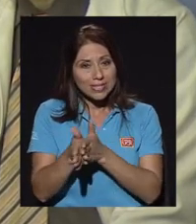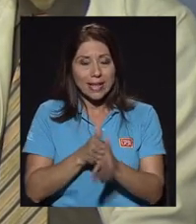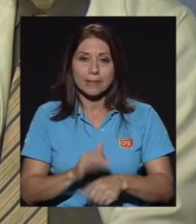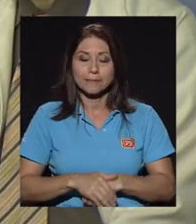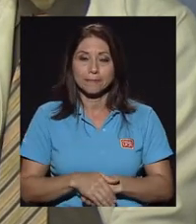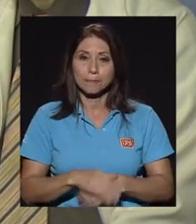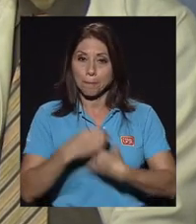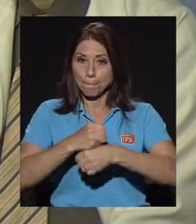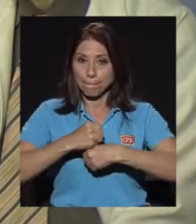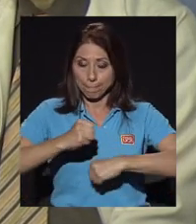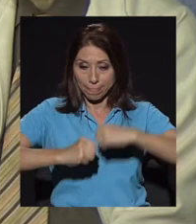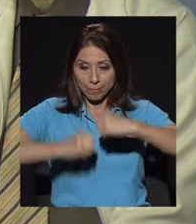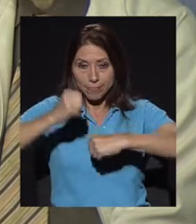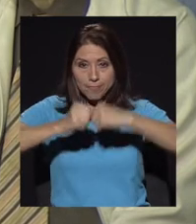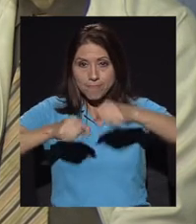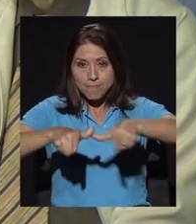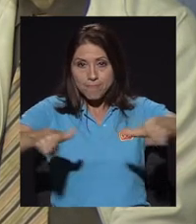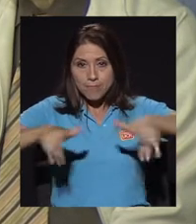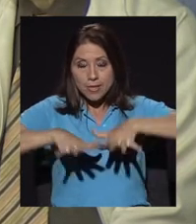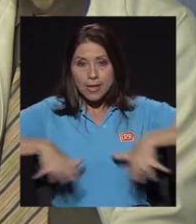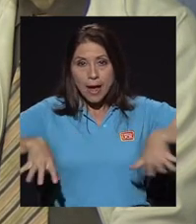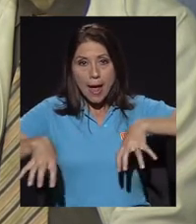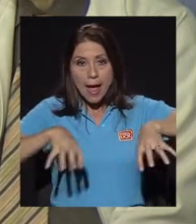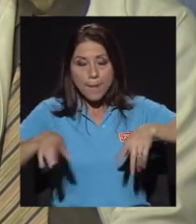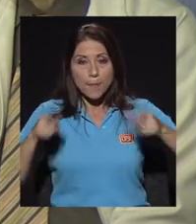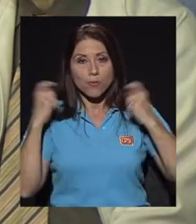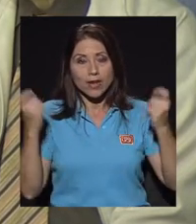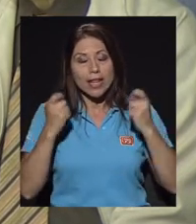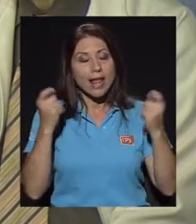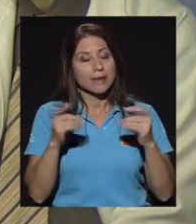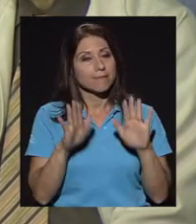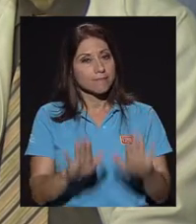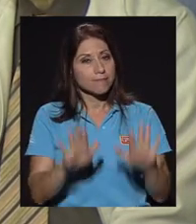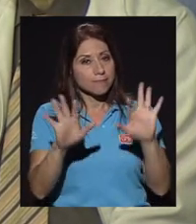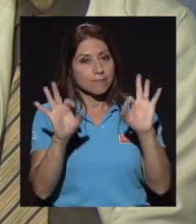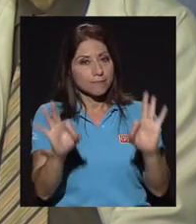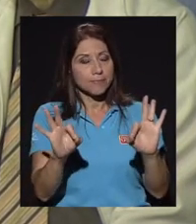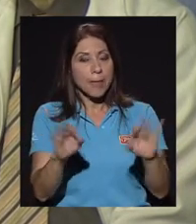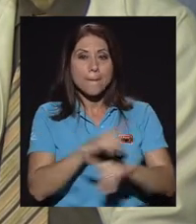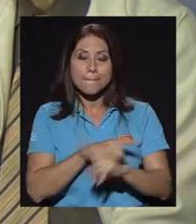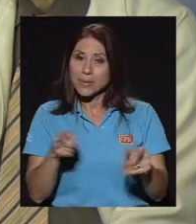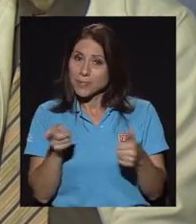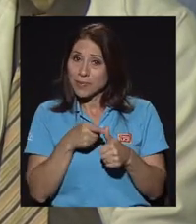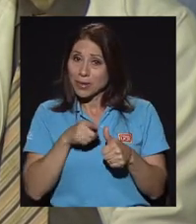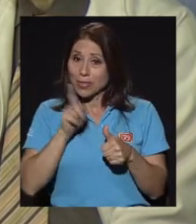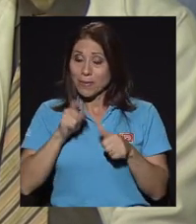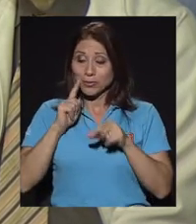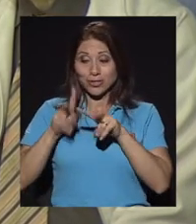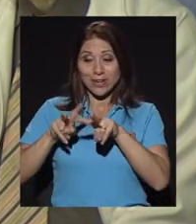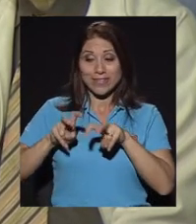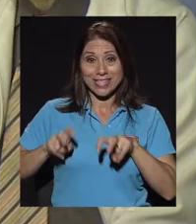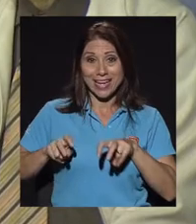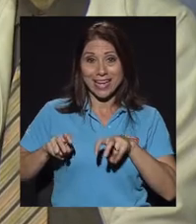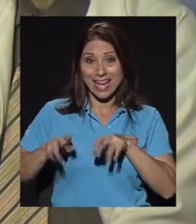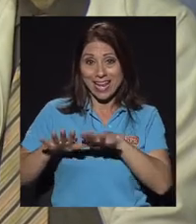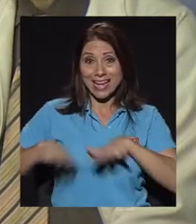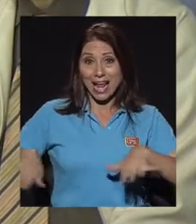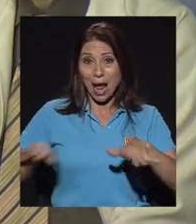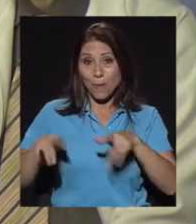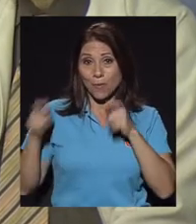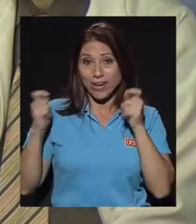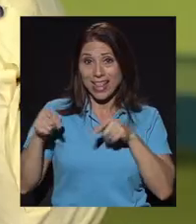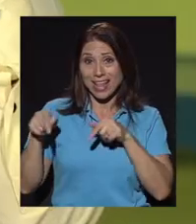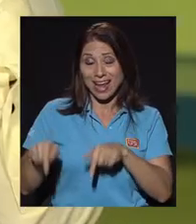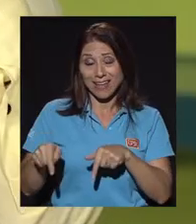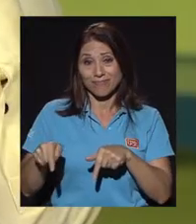Lo del campo ferial me parece genial, no obstante yo creo que nosotros deberíamos de comenzar también por revisar el campo ferial de acá, que a mucho tanto se le ha quedado